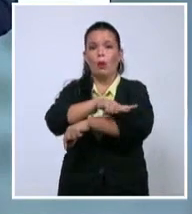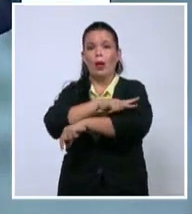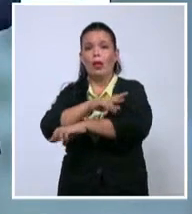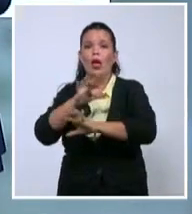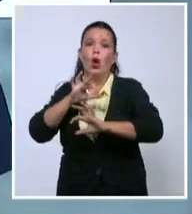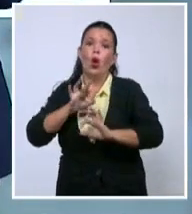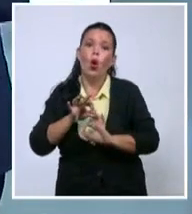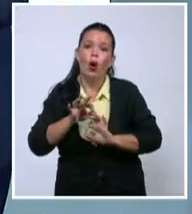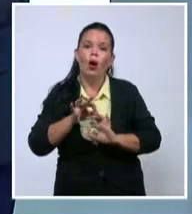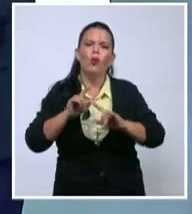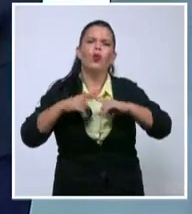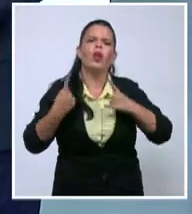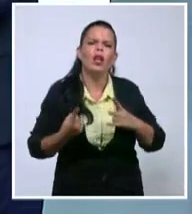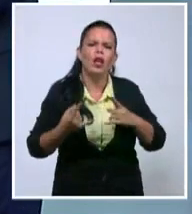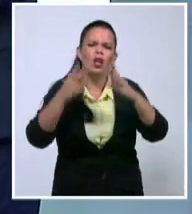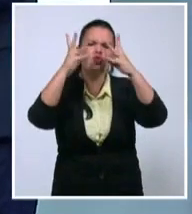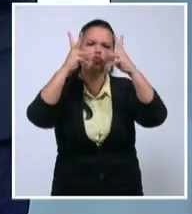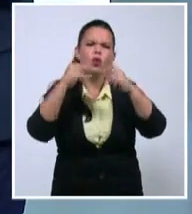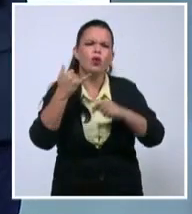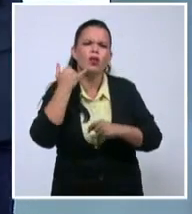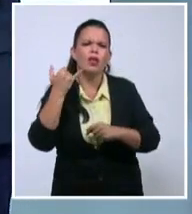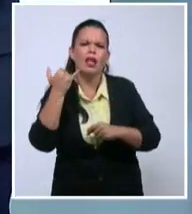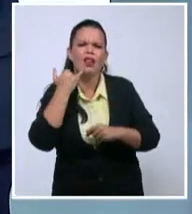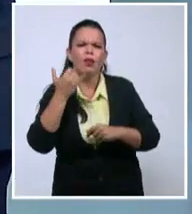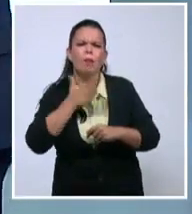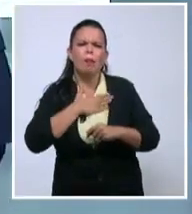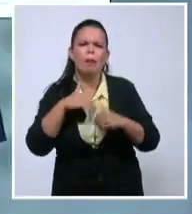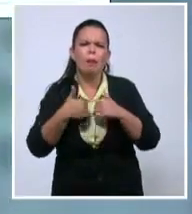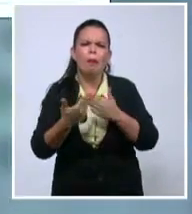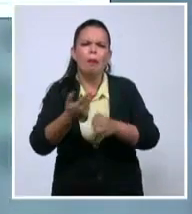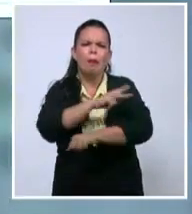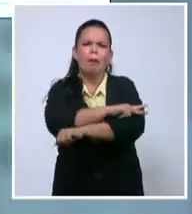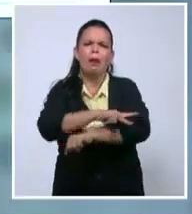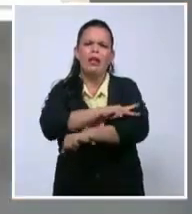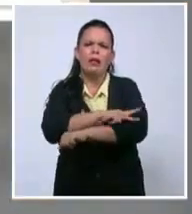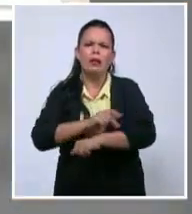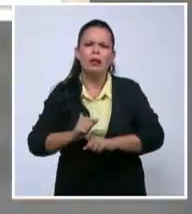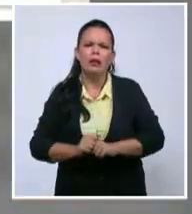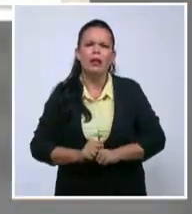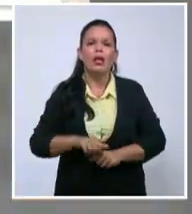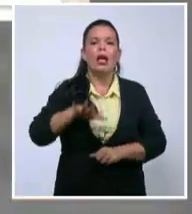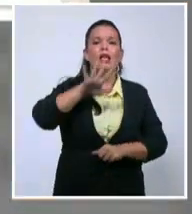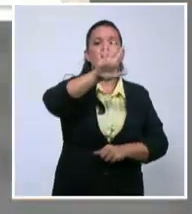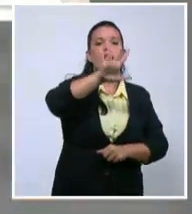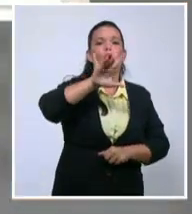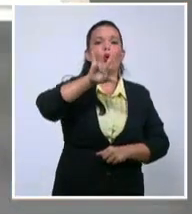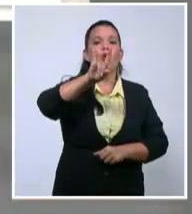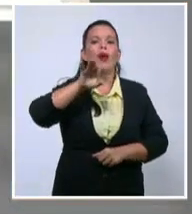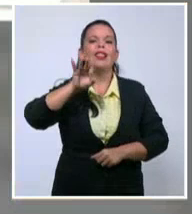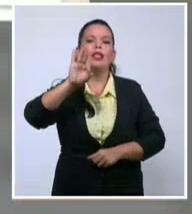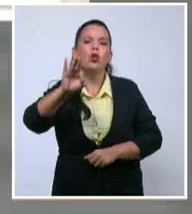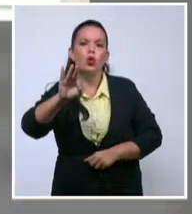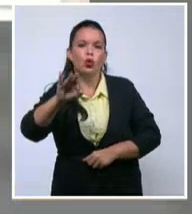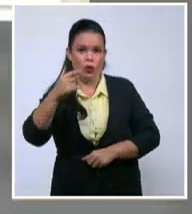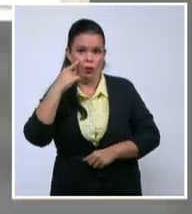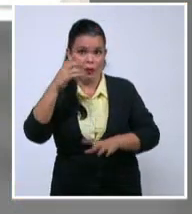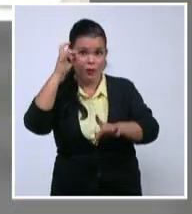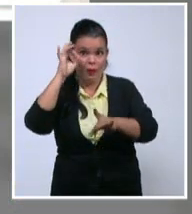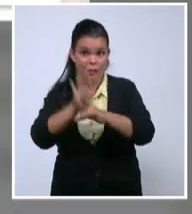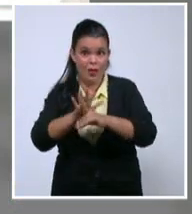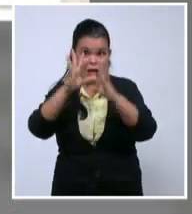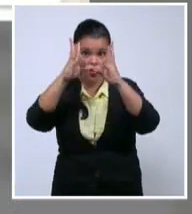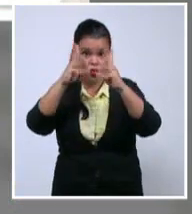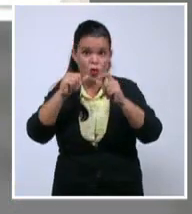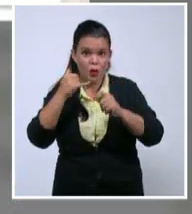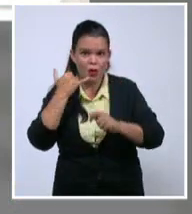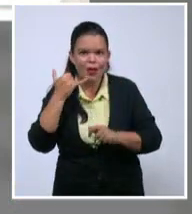Uruguay. Porque, véanlo de nuevo, ese número 598 con el que comienza el número de Luis es el código de